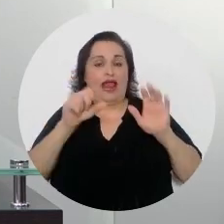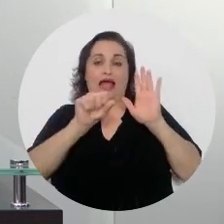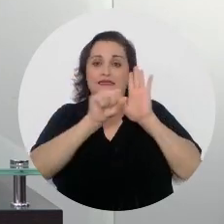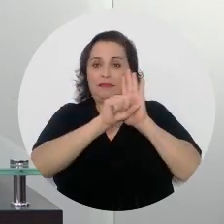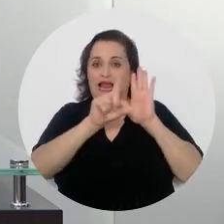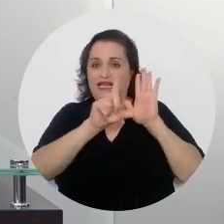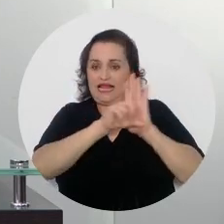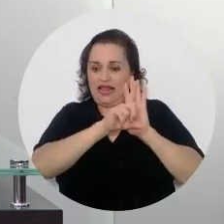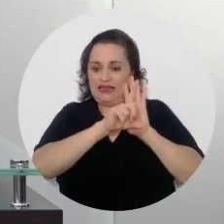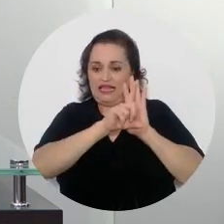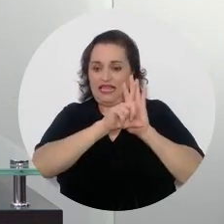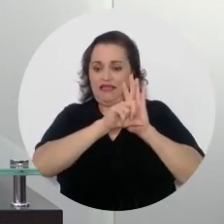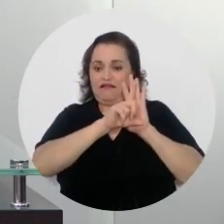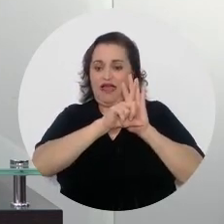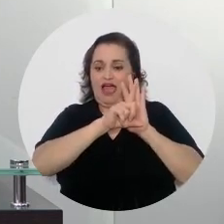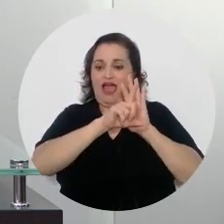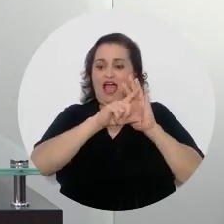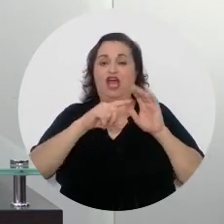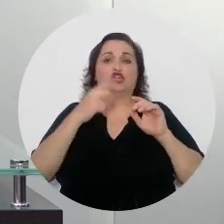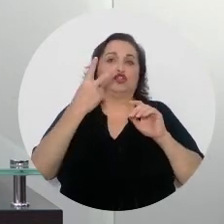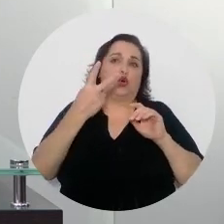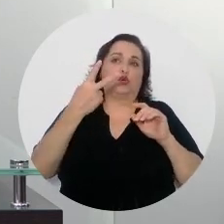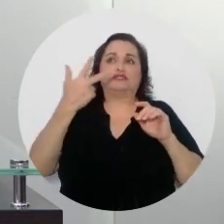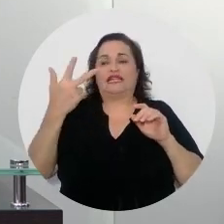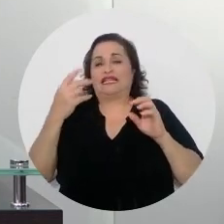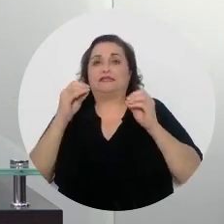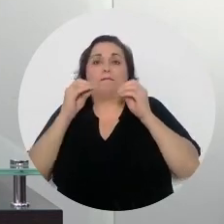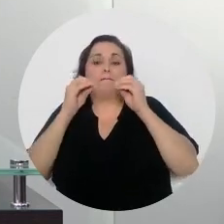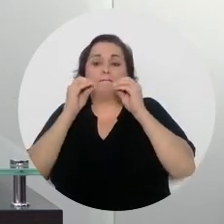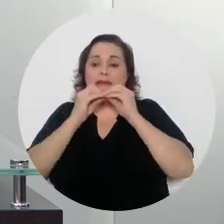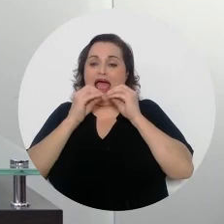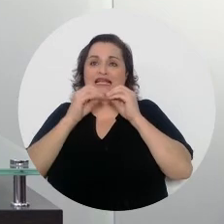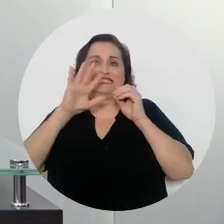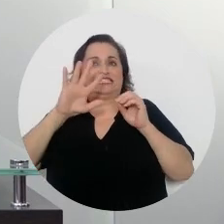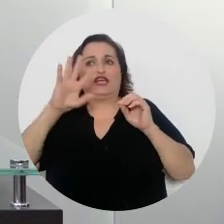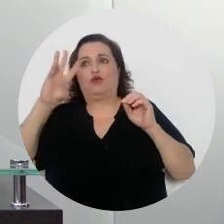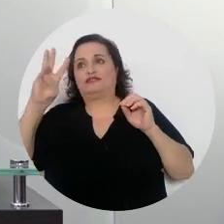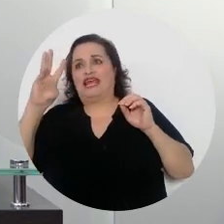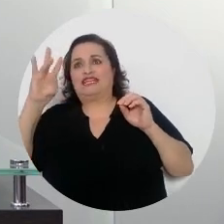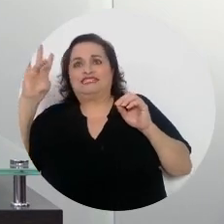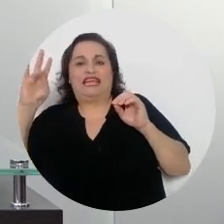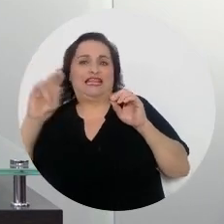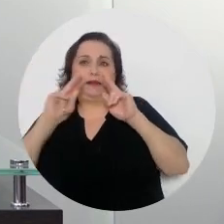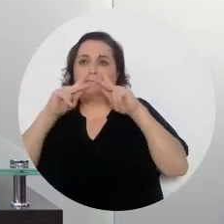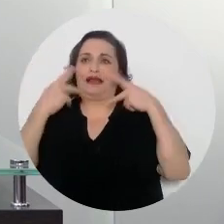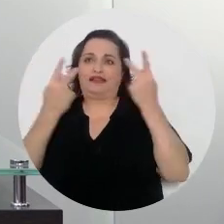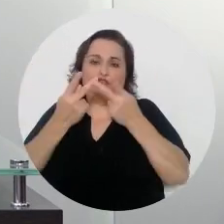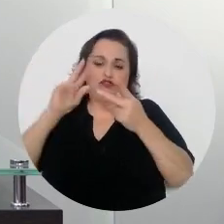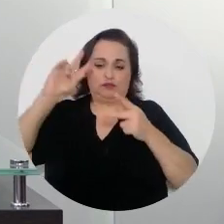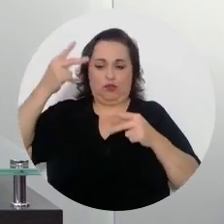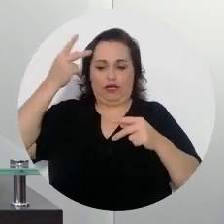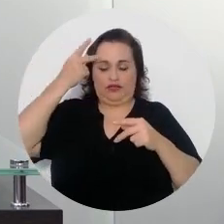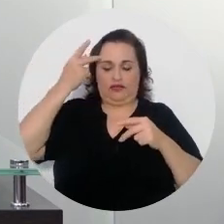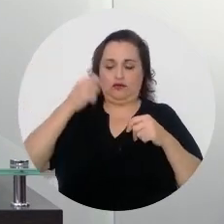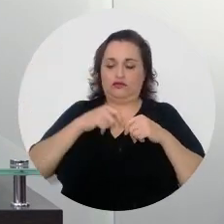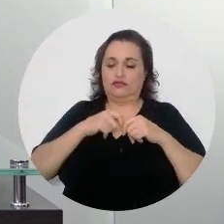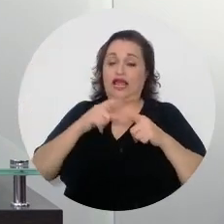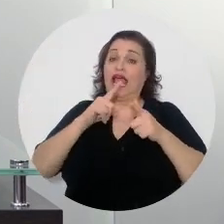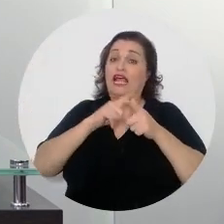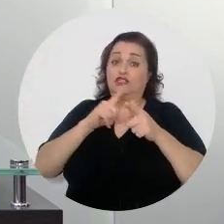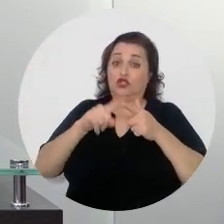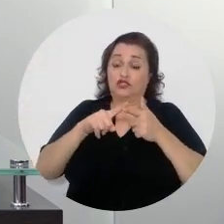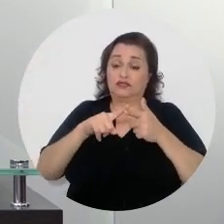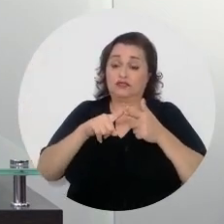como podemos ver, la Asamblea Legislativa, que no está conformada por 2 ni 3, sino más de 5 o 6 partidos.